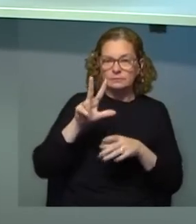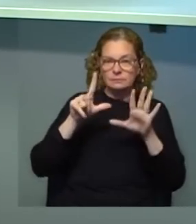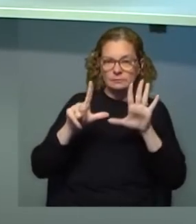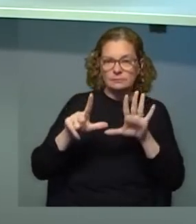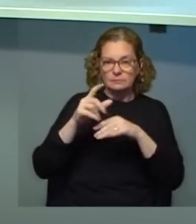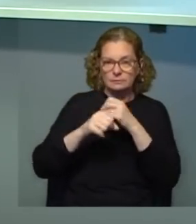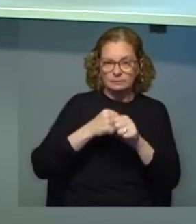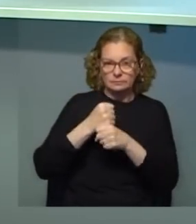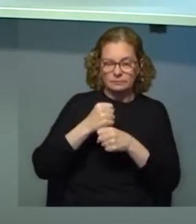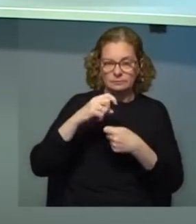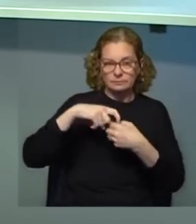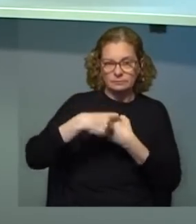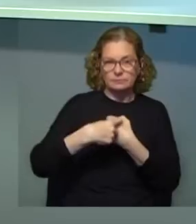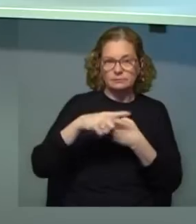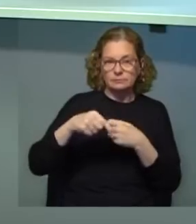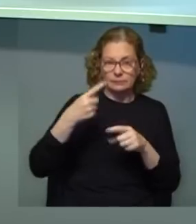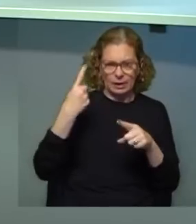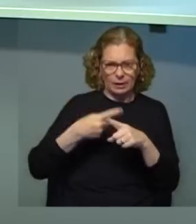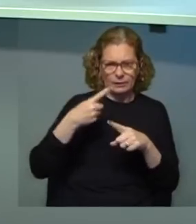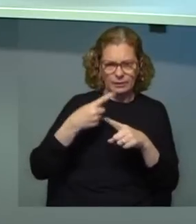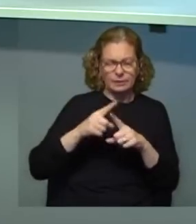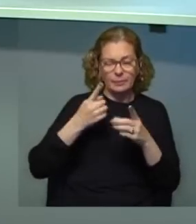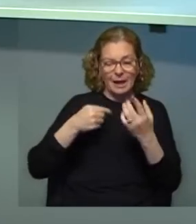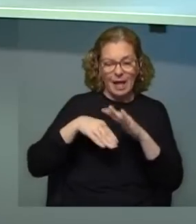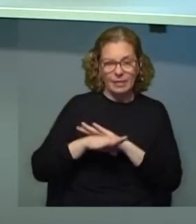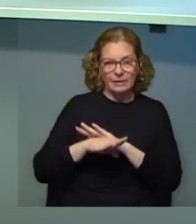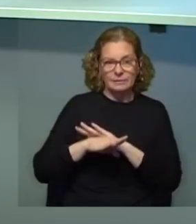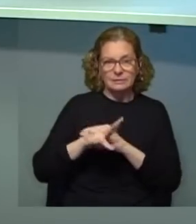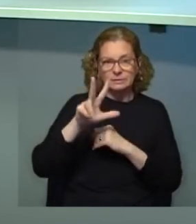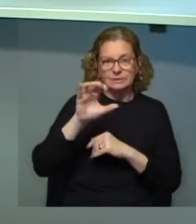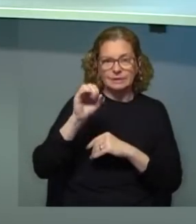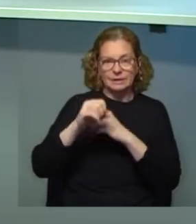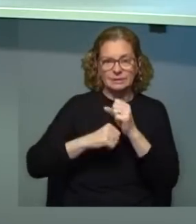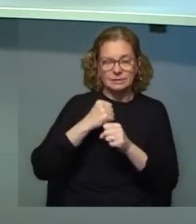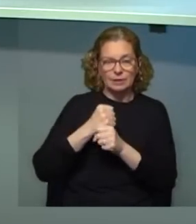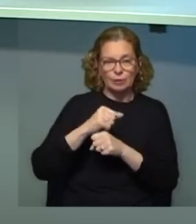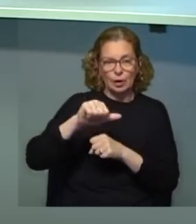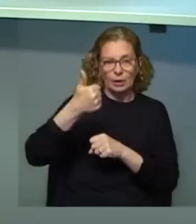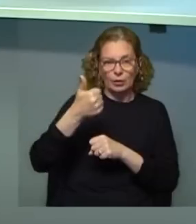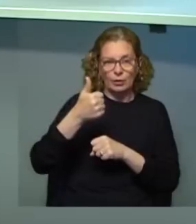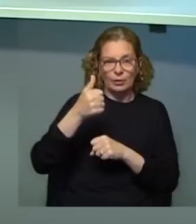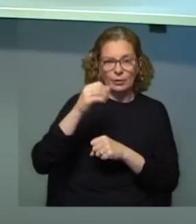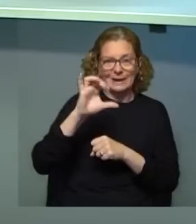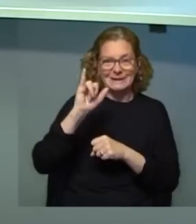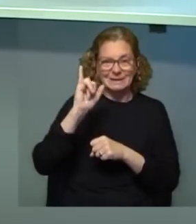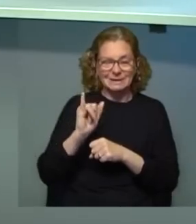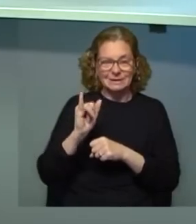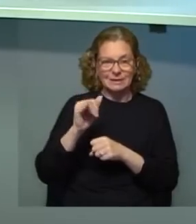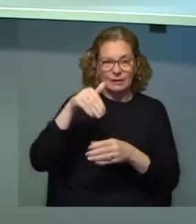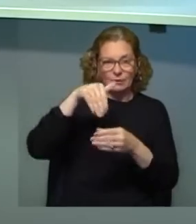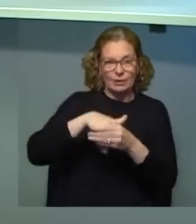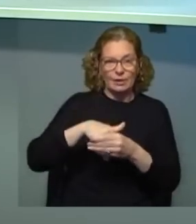años del sindicato y hay otro aniversario que también se incluye que es el de los 30 años de la Victoria del Sí en el referéndum de